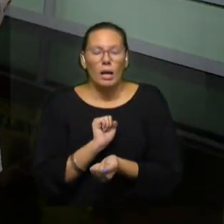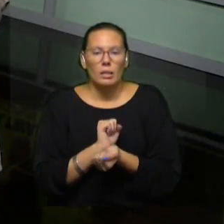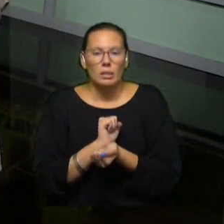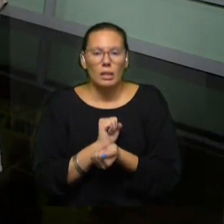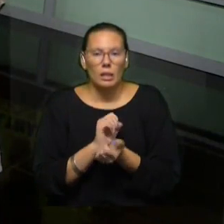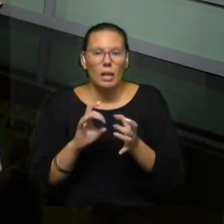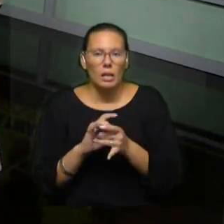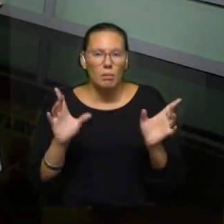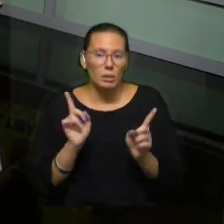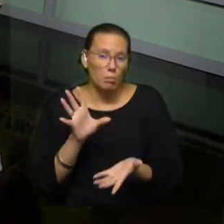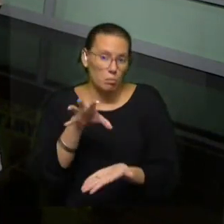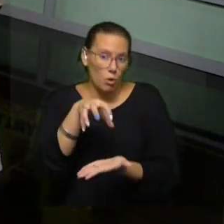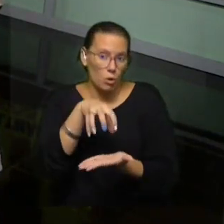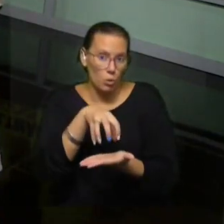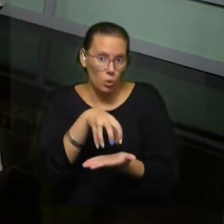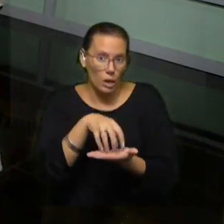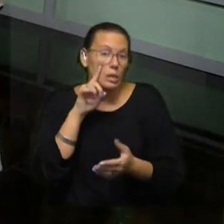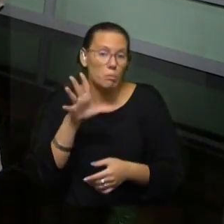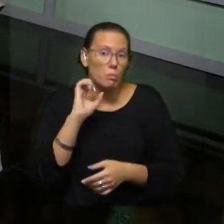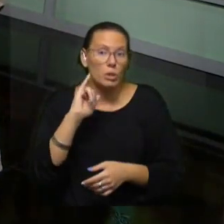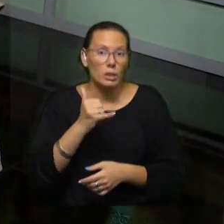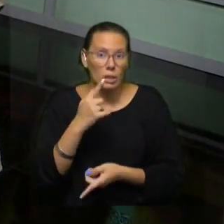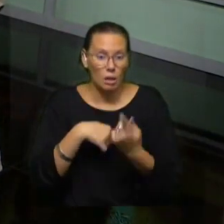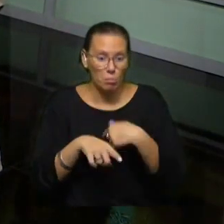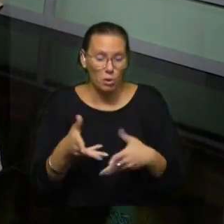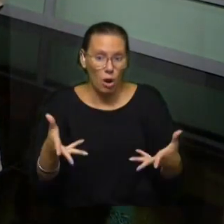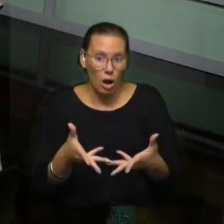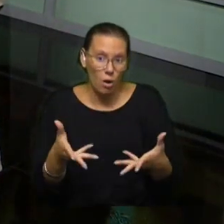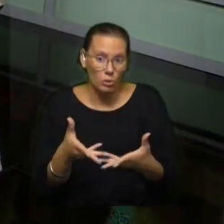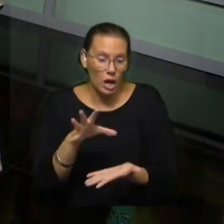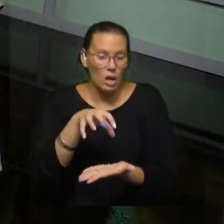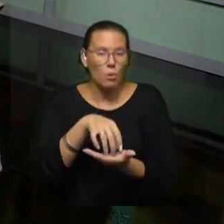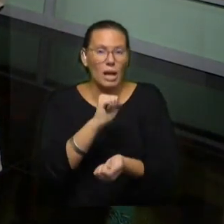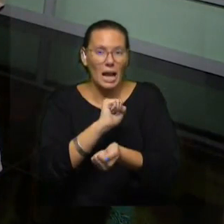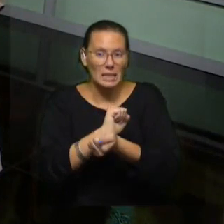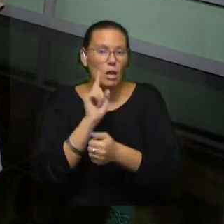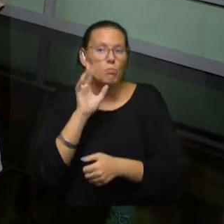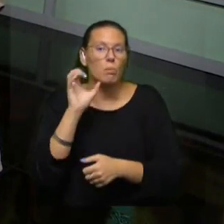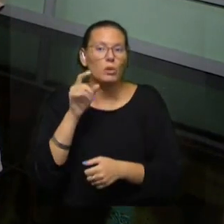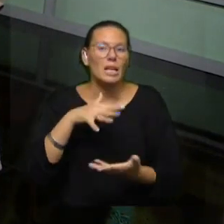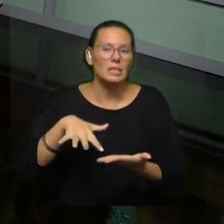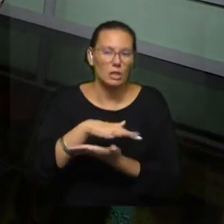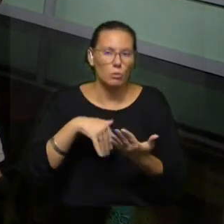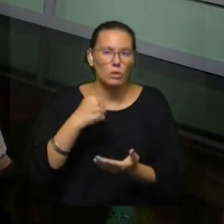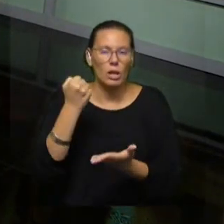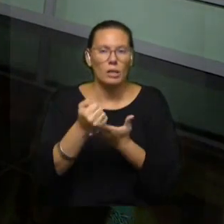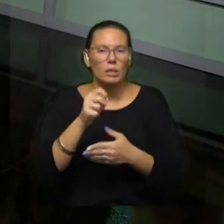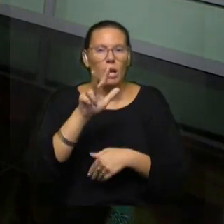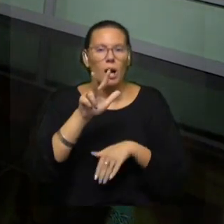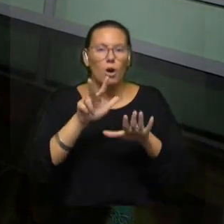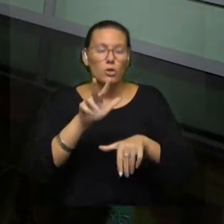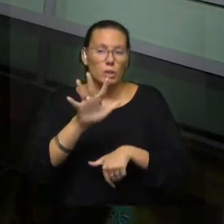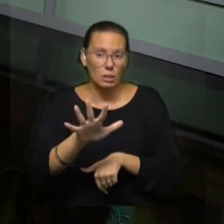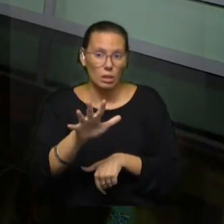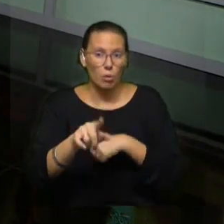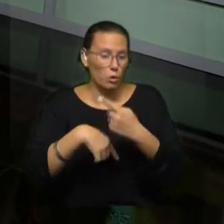tiene sus propias dificultades, ¿no? El Penal de Libertad es un sitio de memoria. Ahora, el Penal de Libertad es un sitio de memoria por lo que sucedió hasta el 85. Ahora, el Penal de